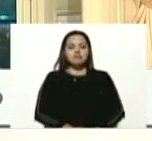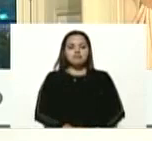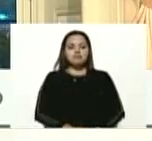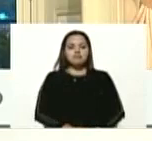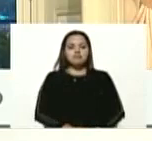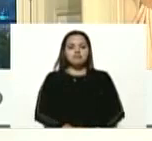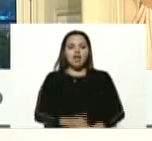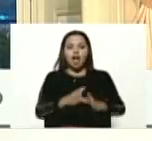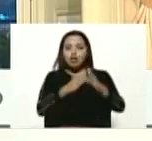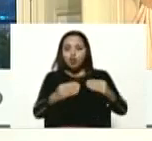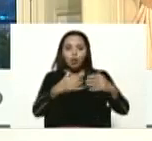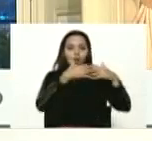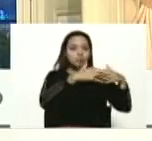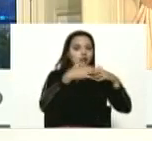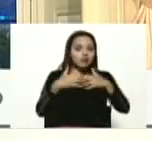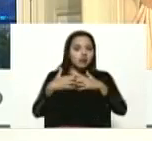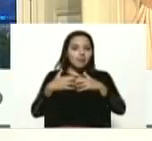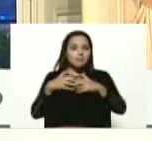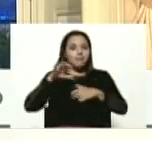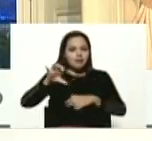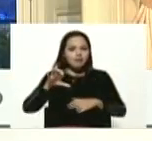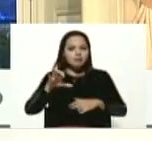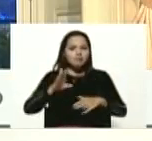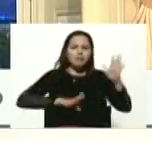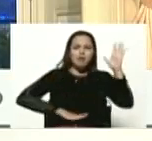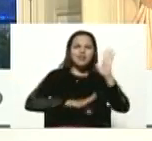A todos los productores del país. Vamos a